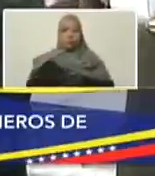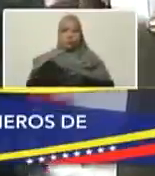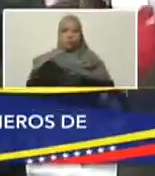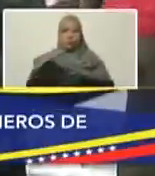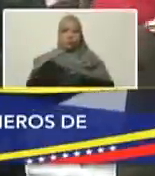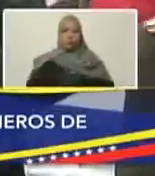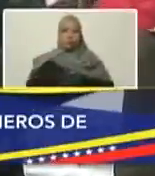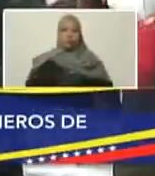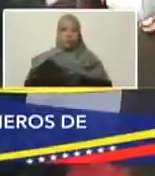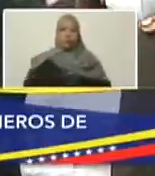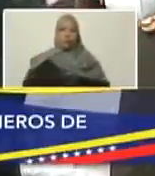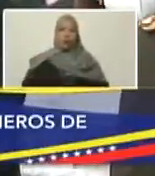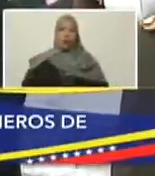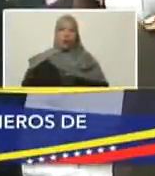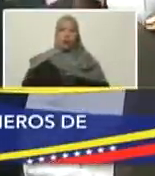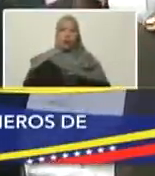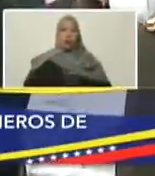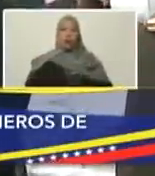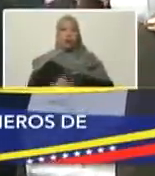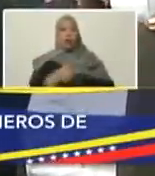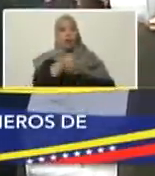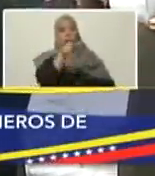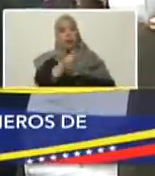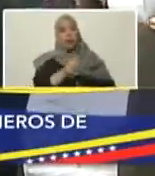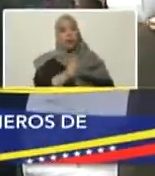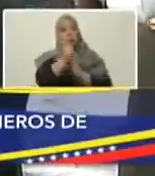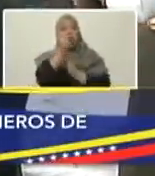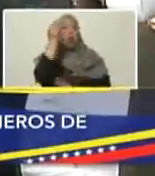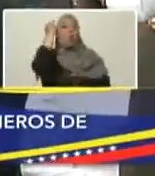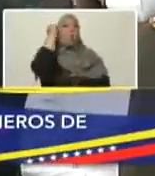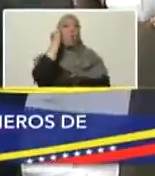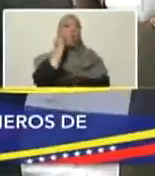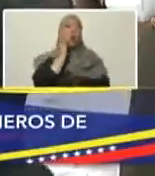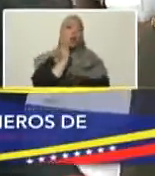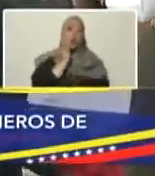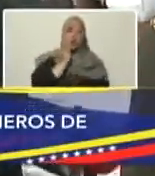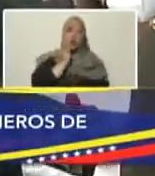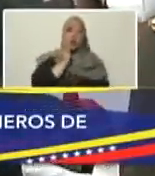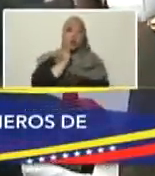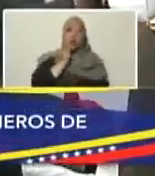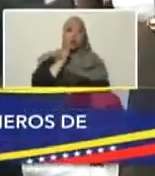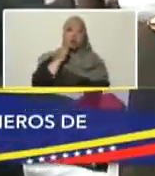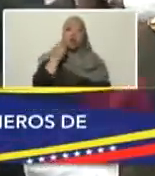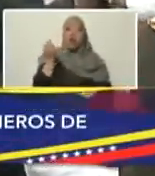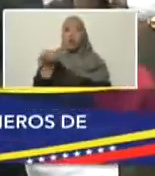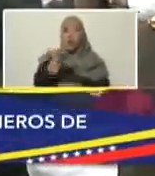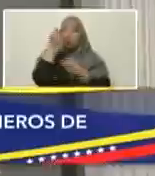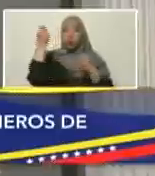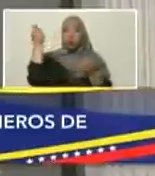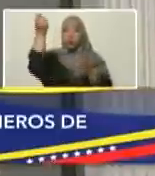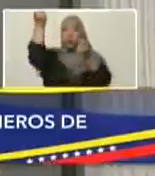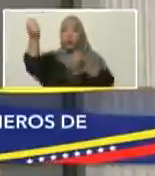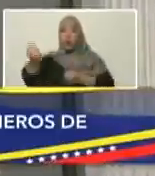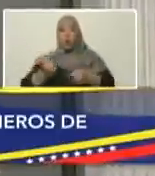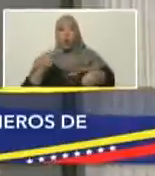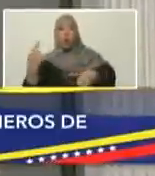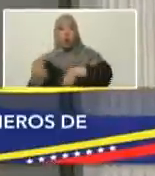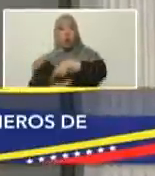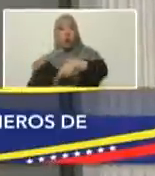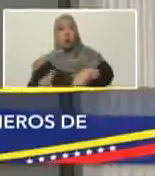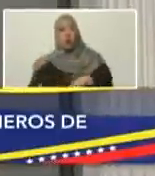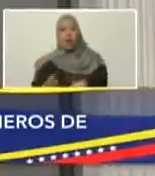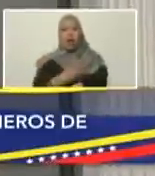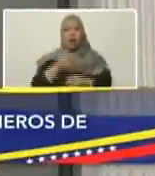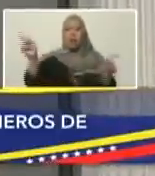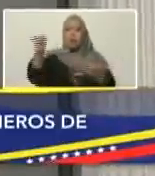Como dijera Bolívar, general Ornella, y fuera la consigna del movimiento bolivariano revolucionario 200,